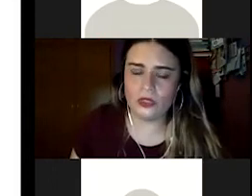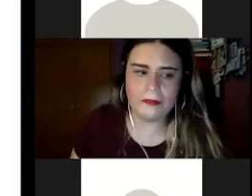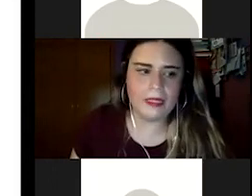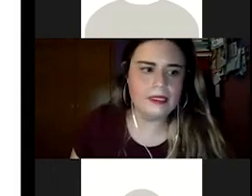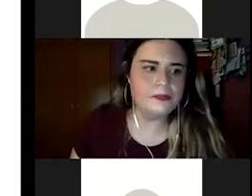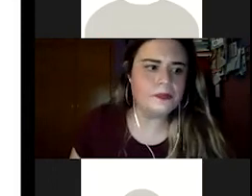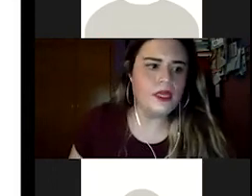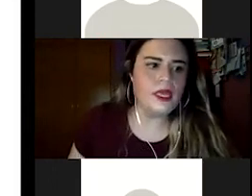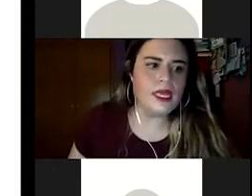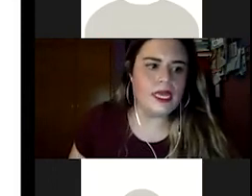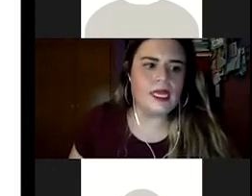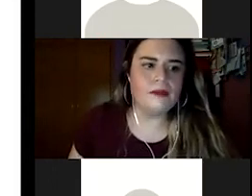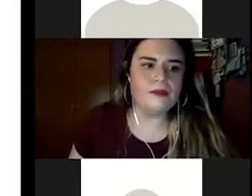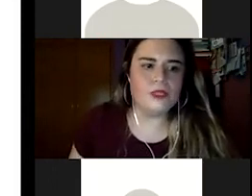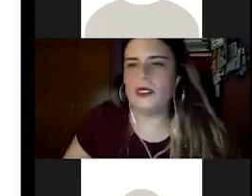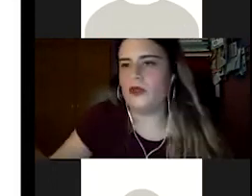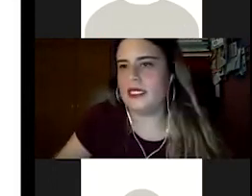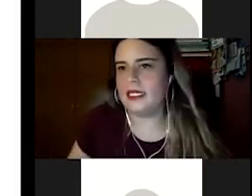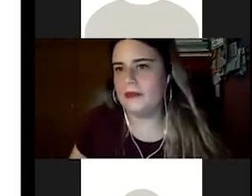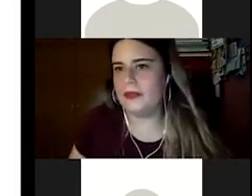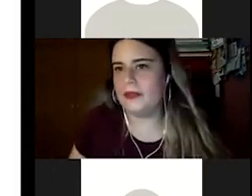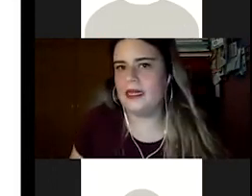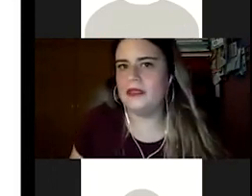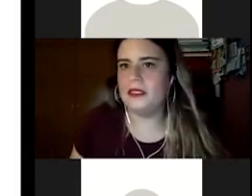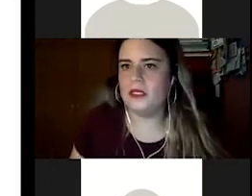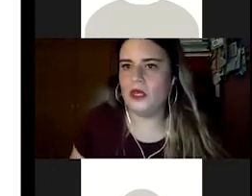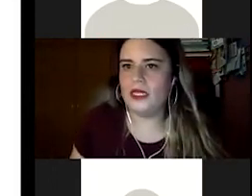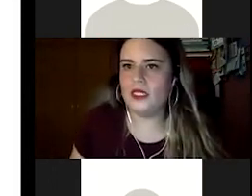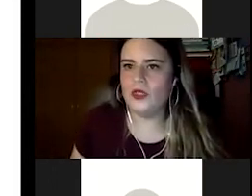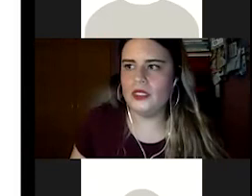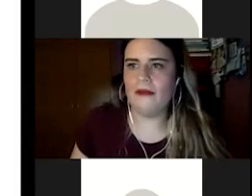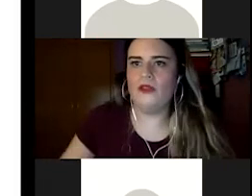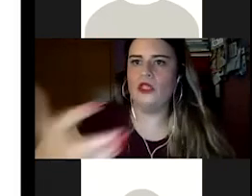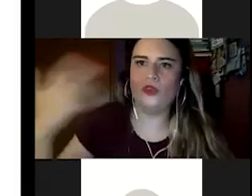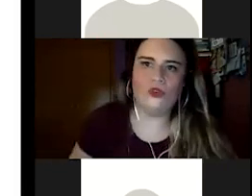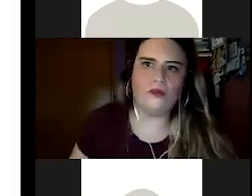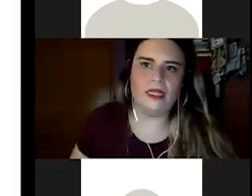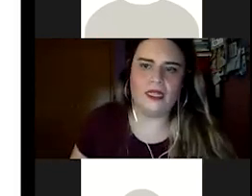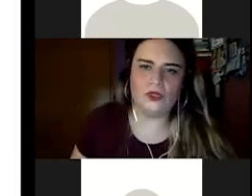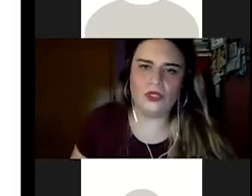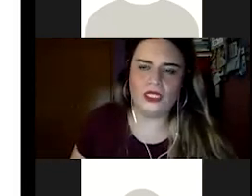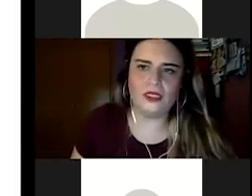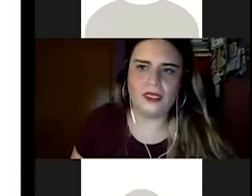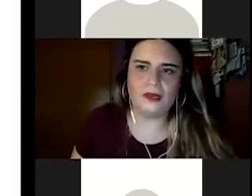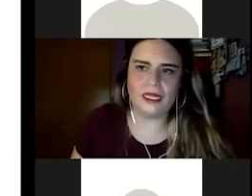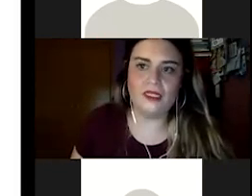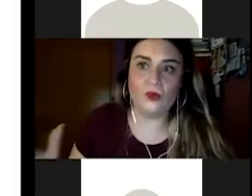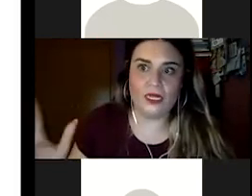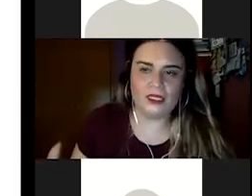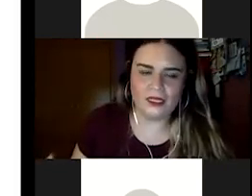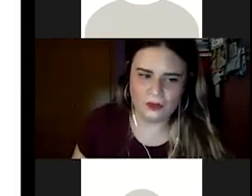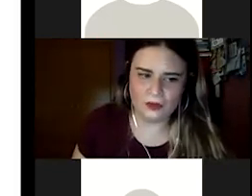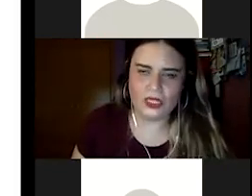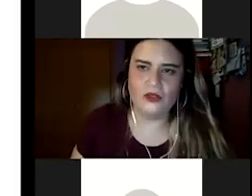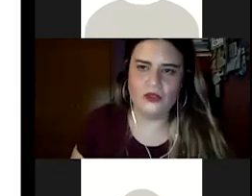estos temas. Y pues bueno, casi siempre están las mismas organizaciones hablando a todo nombre de la sociedad civil del país, lo cual